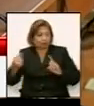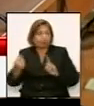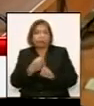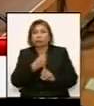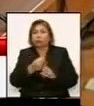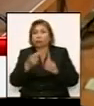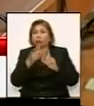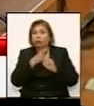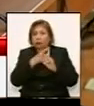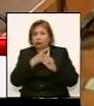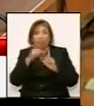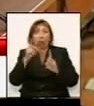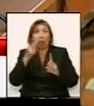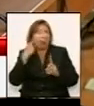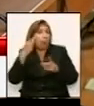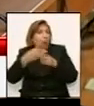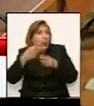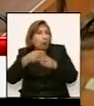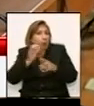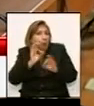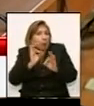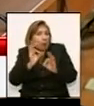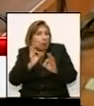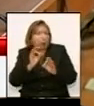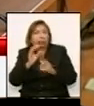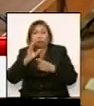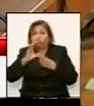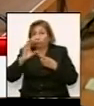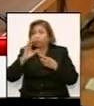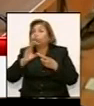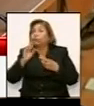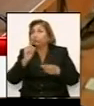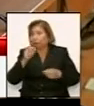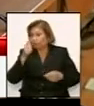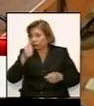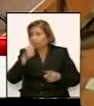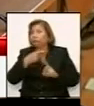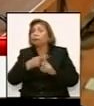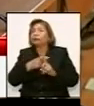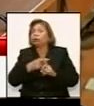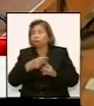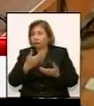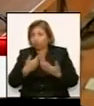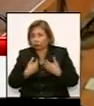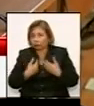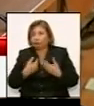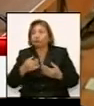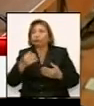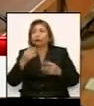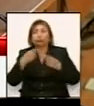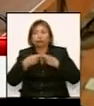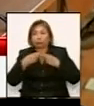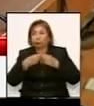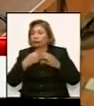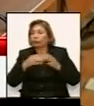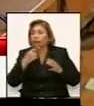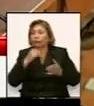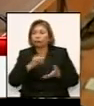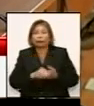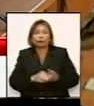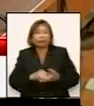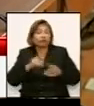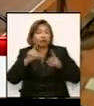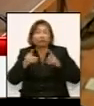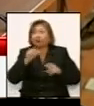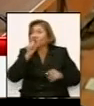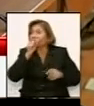Una es el anonimato. Nosotros, y es una característica que puede ser muy positiva también por Internet, porque para gente activista, periodistas,